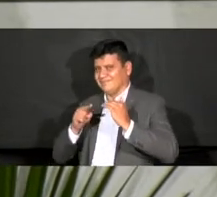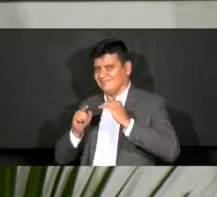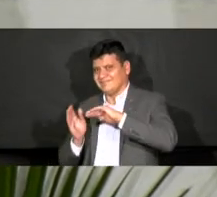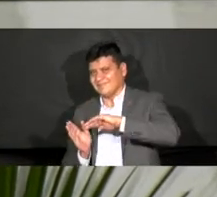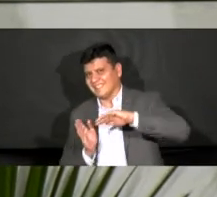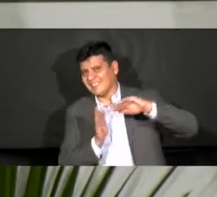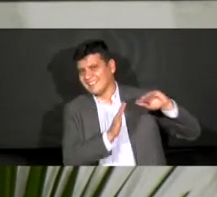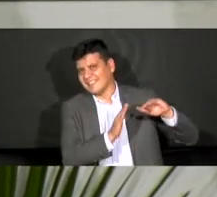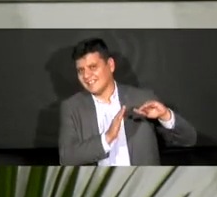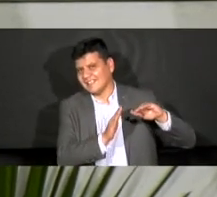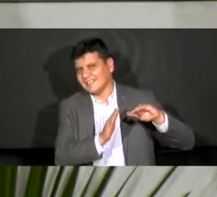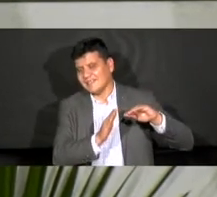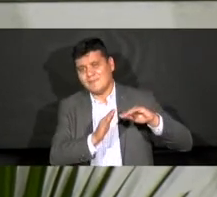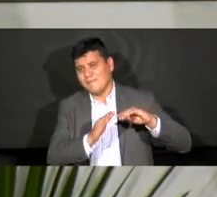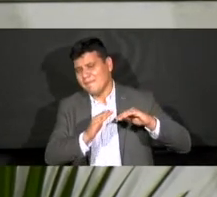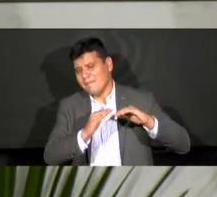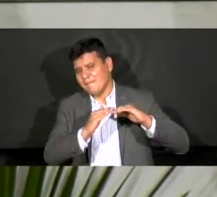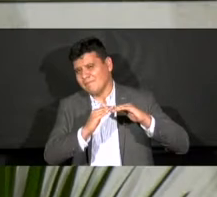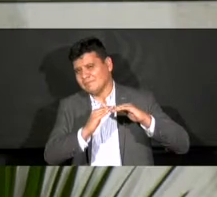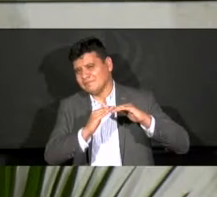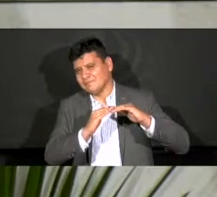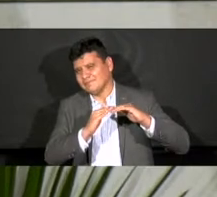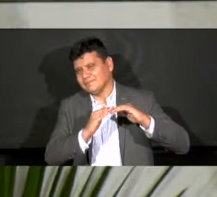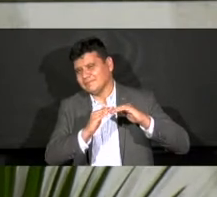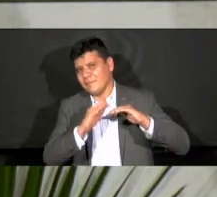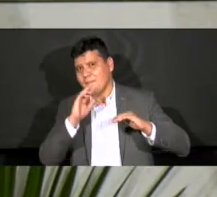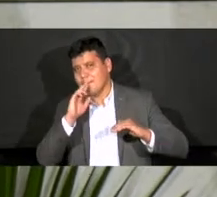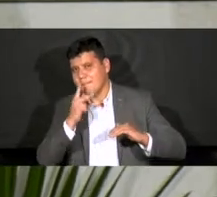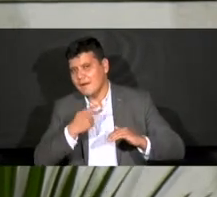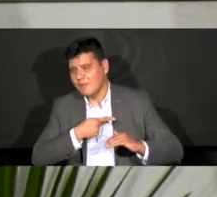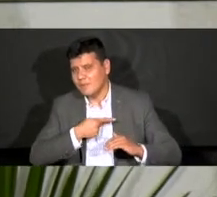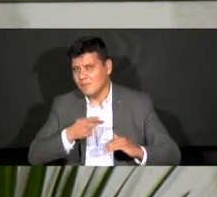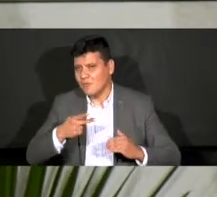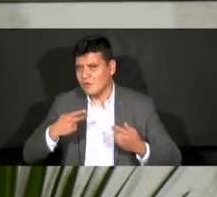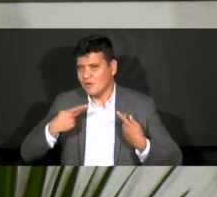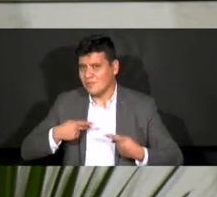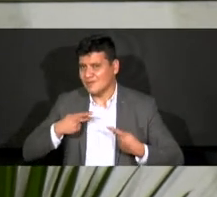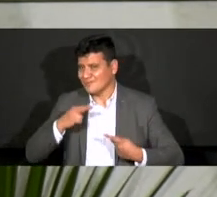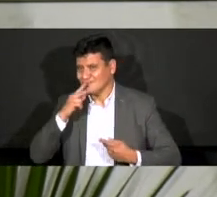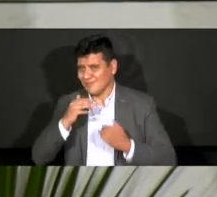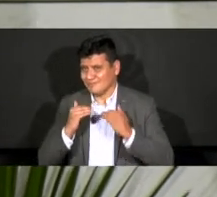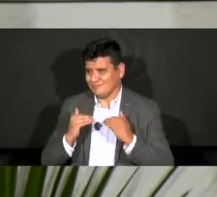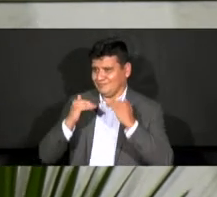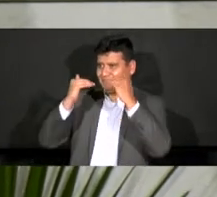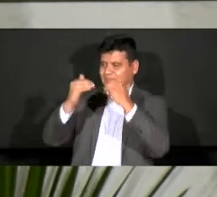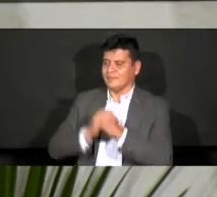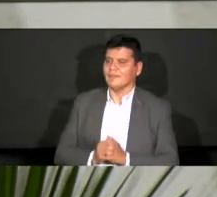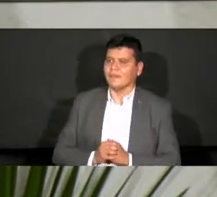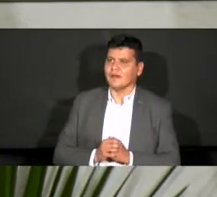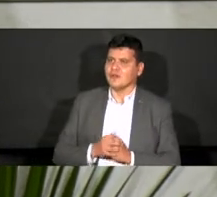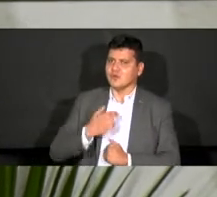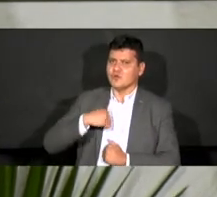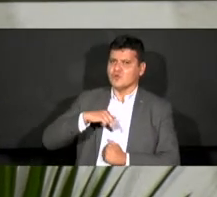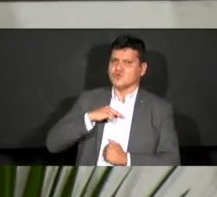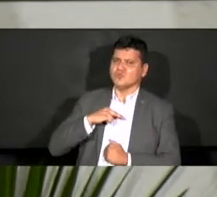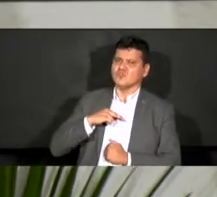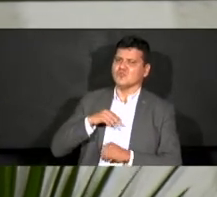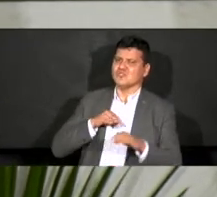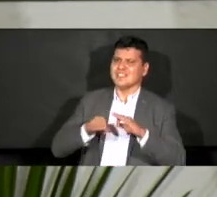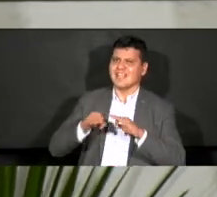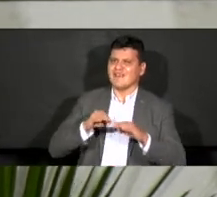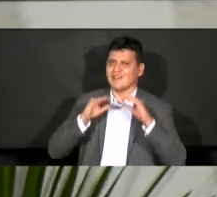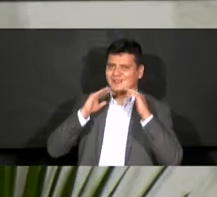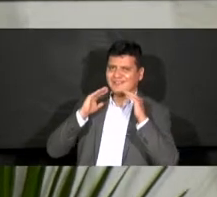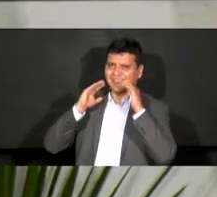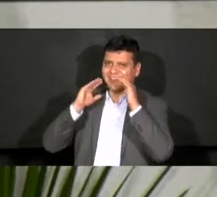pobreza. Como corresponde a la cartera de Agricultura y Desarrollo Rural del Gobierno Federal,